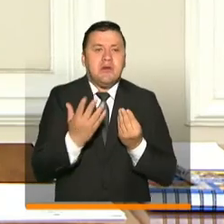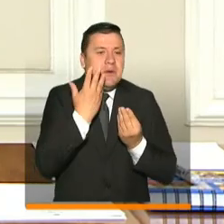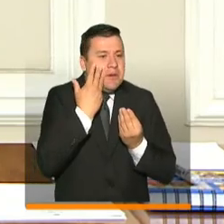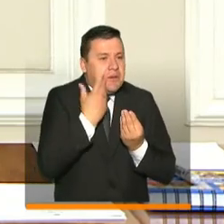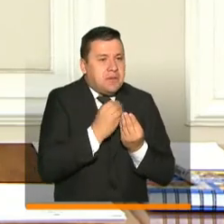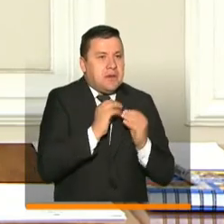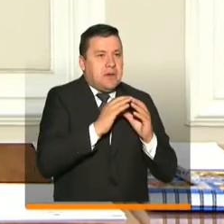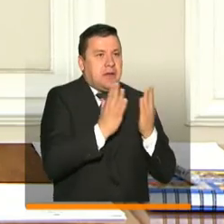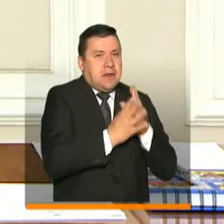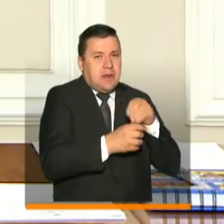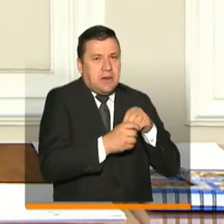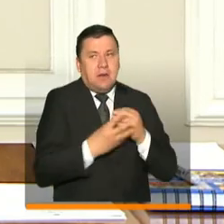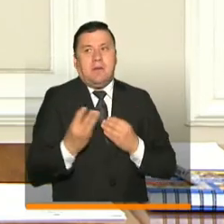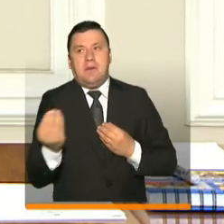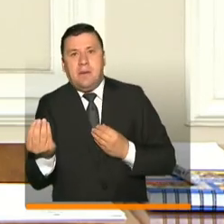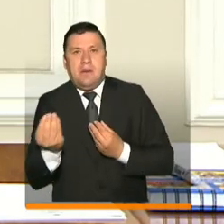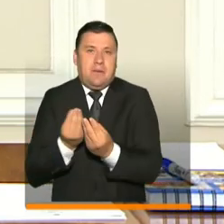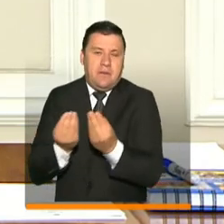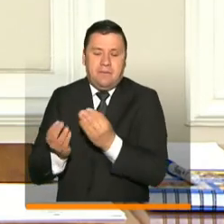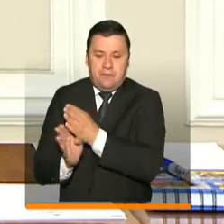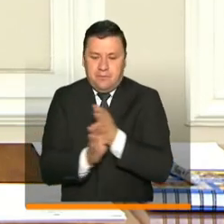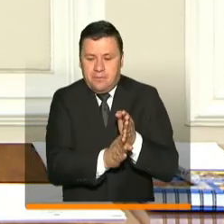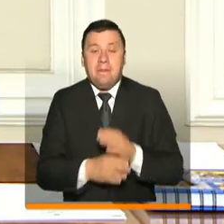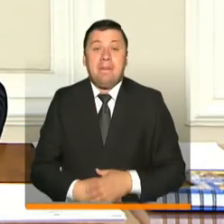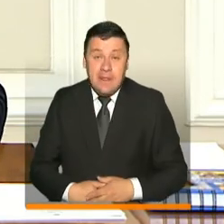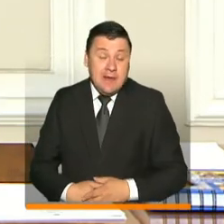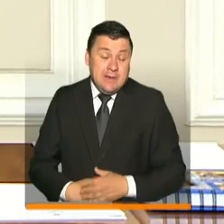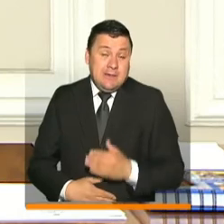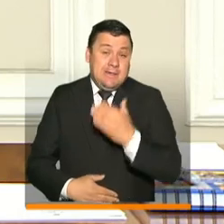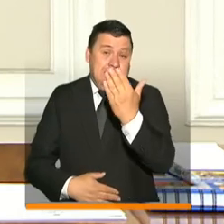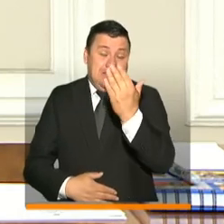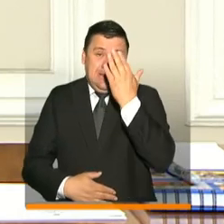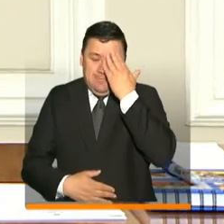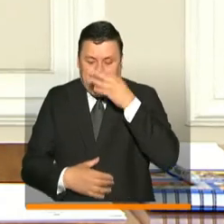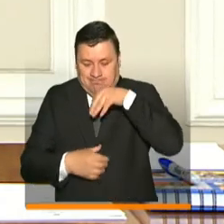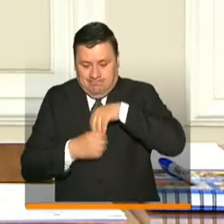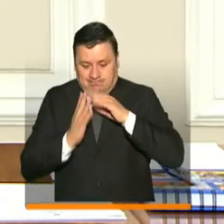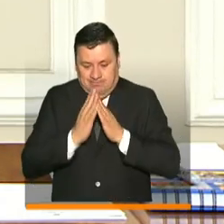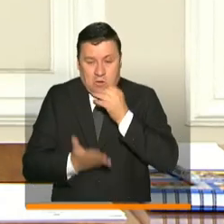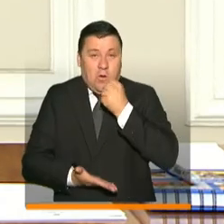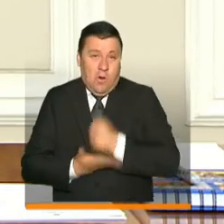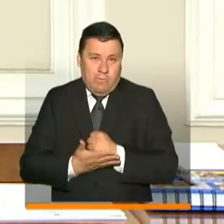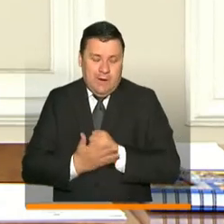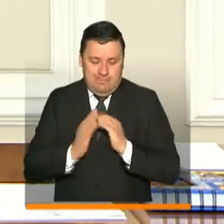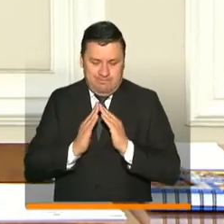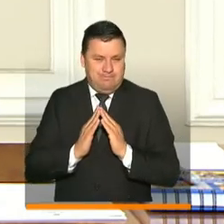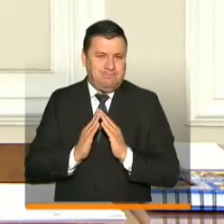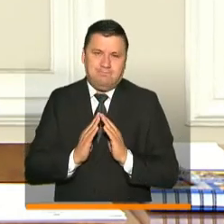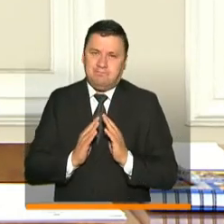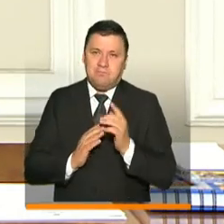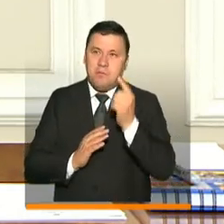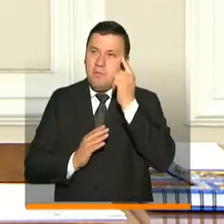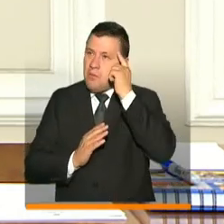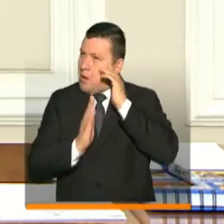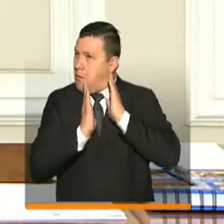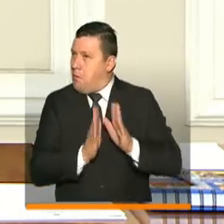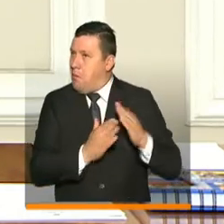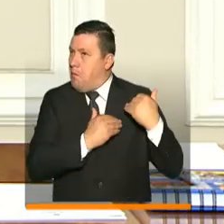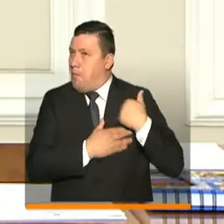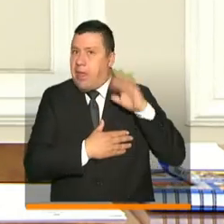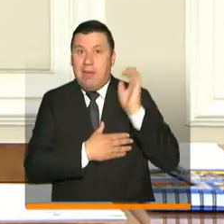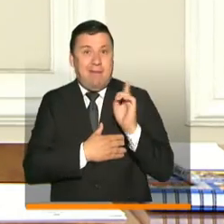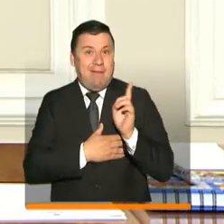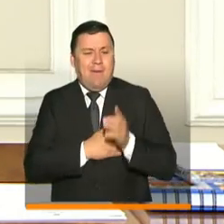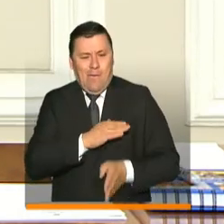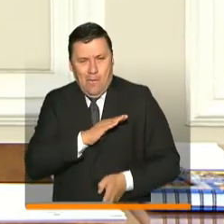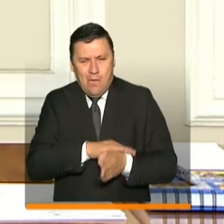que también quisiera compartirles a ustedes es que en el marco del aislamiento preventivo obligatorio no hemos descuidado nuestra responsabilidad